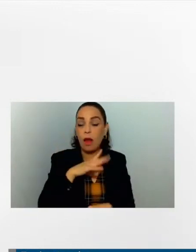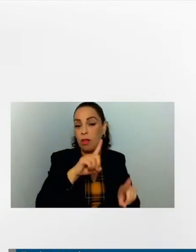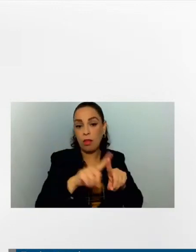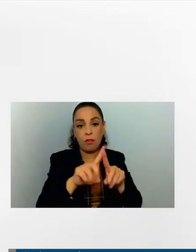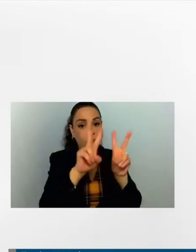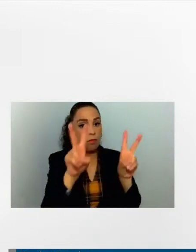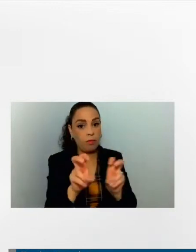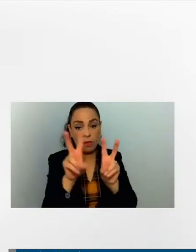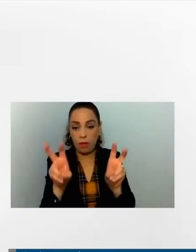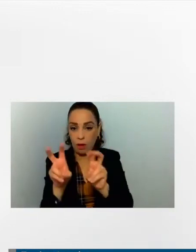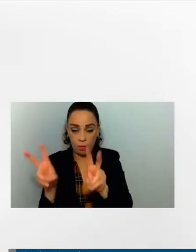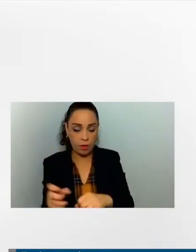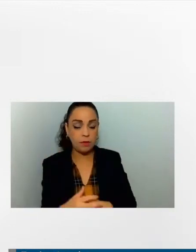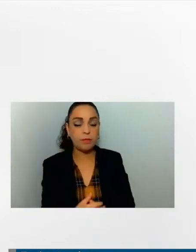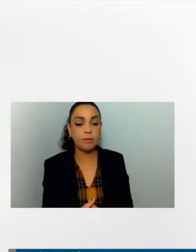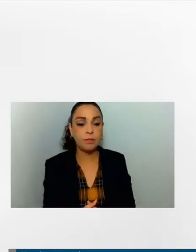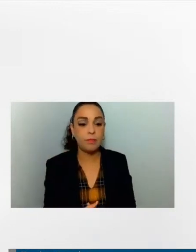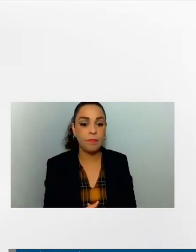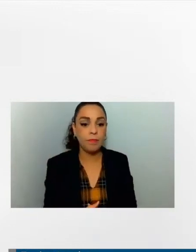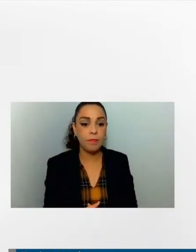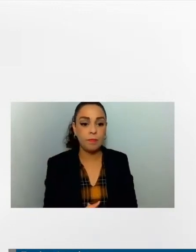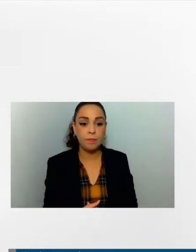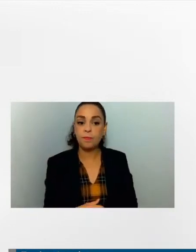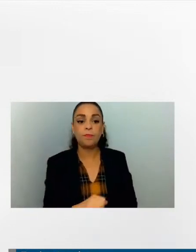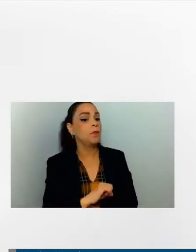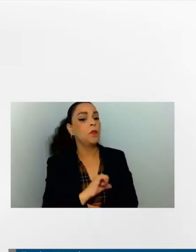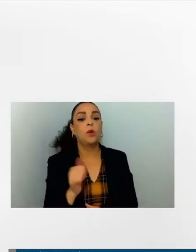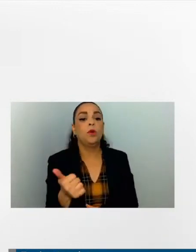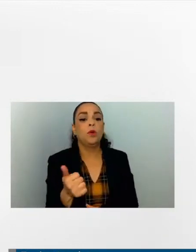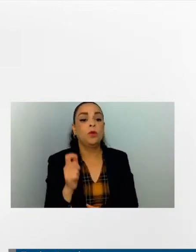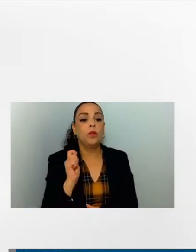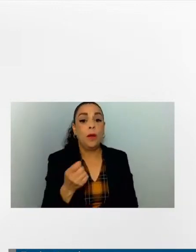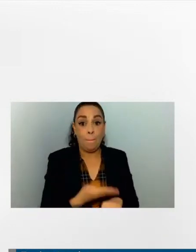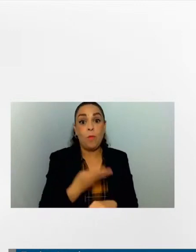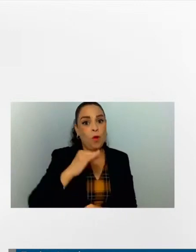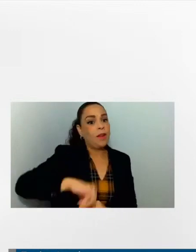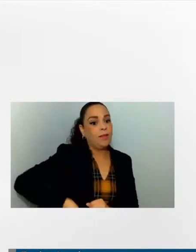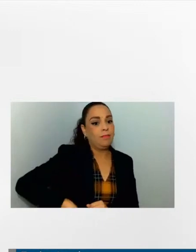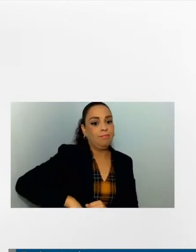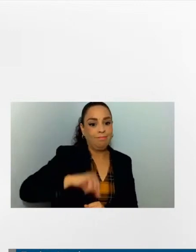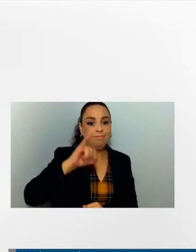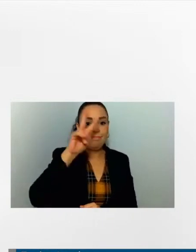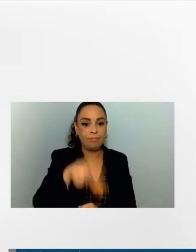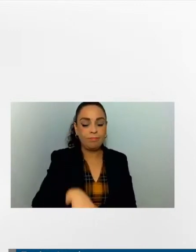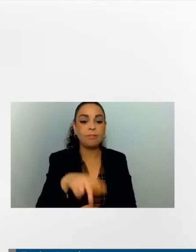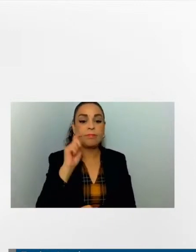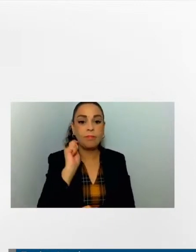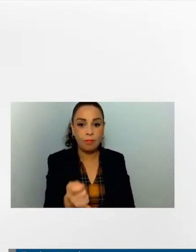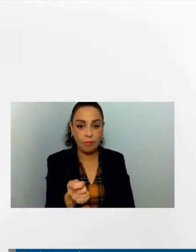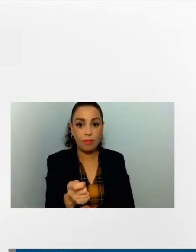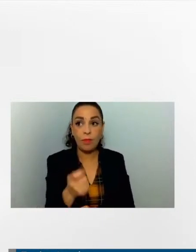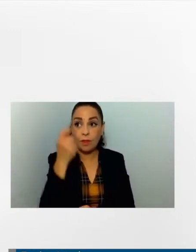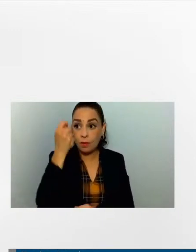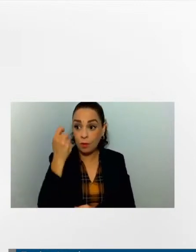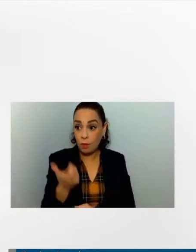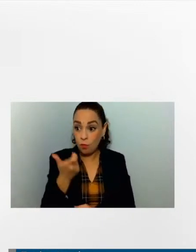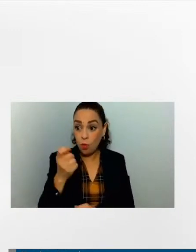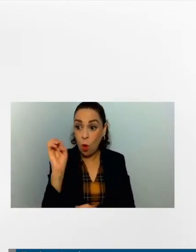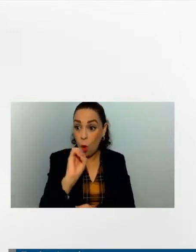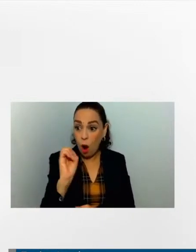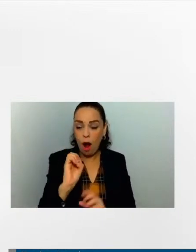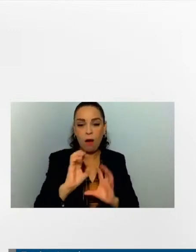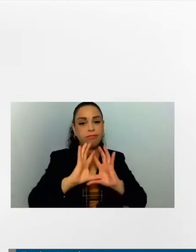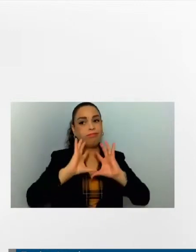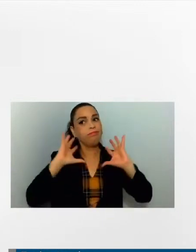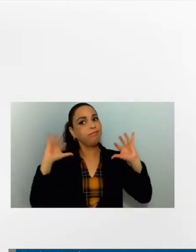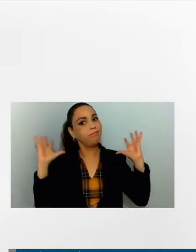estoy mencionando. Luego otro tema que es muy interesante, ¿no? Es la retroactividad de los alimentos. Yo pido los